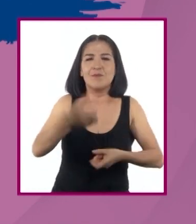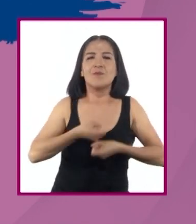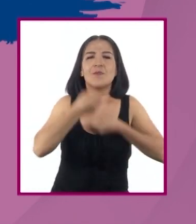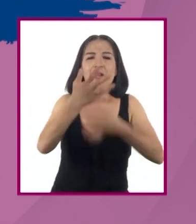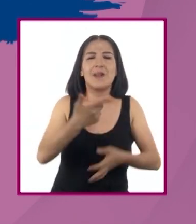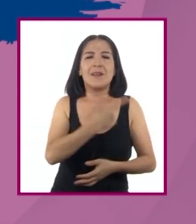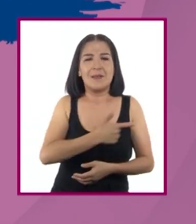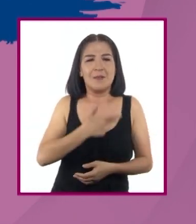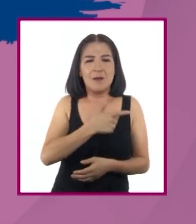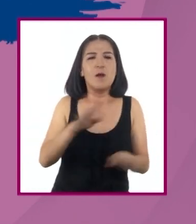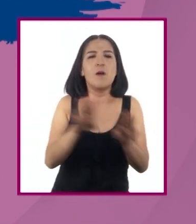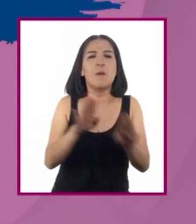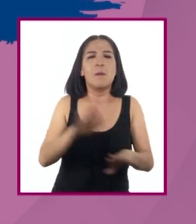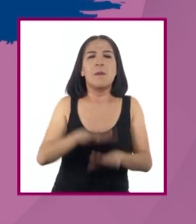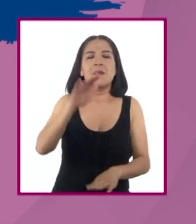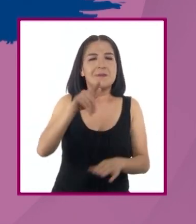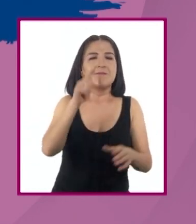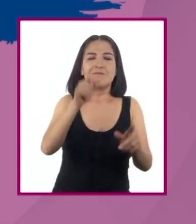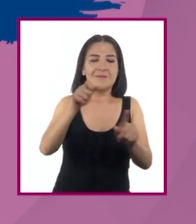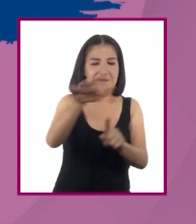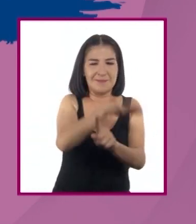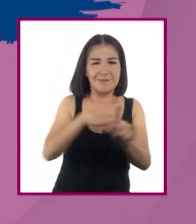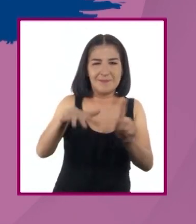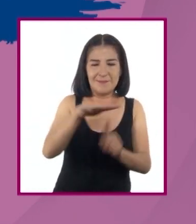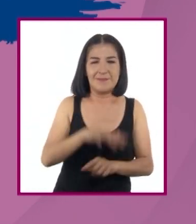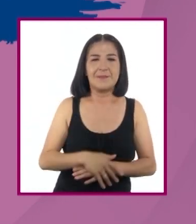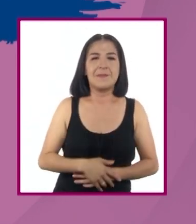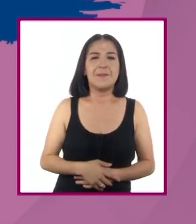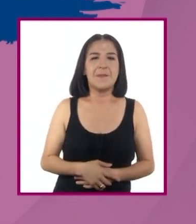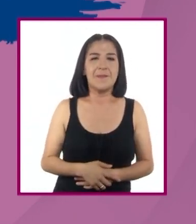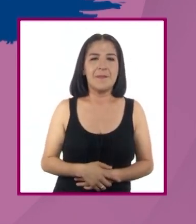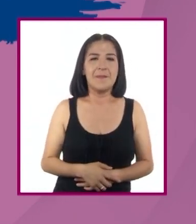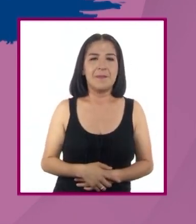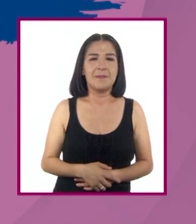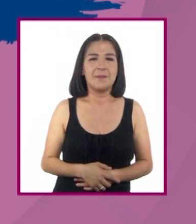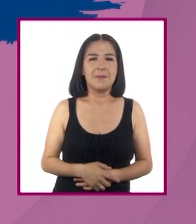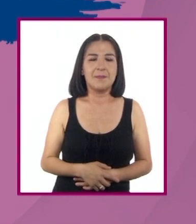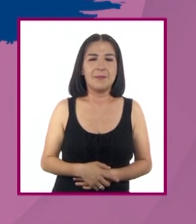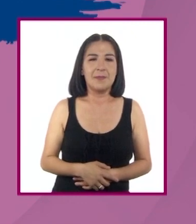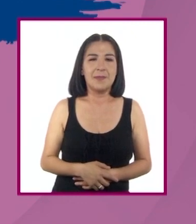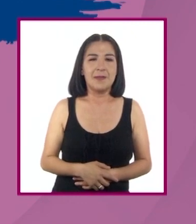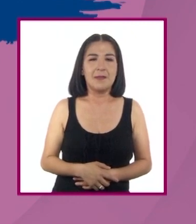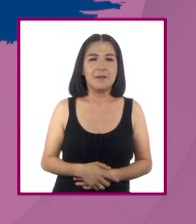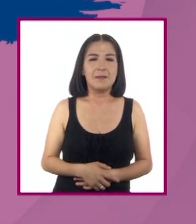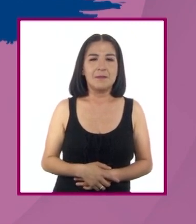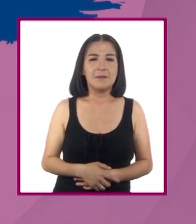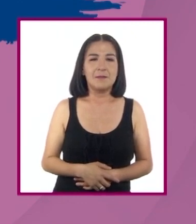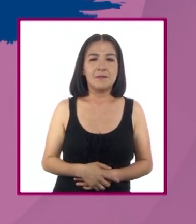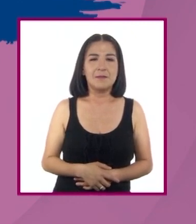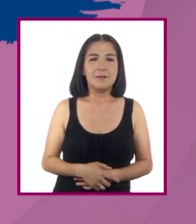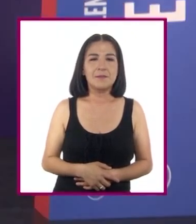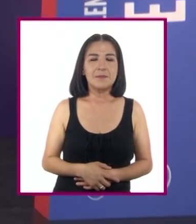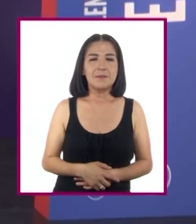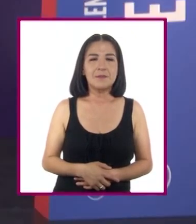y cómo era el ambiente.